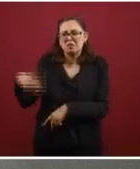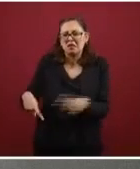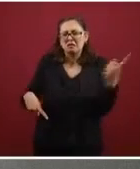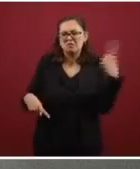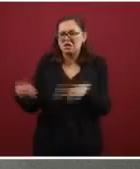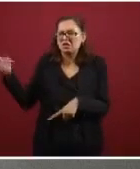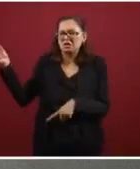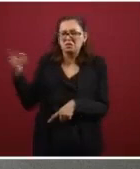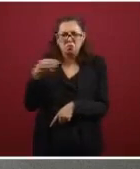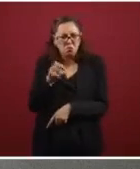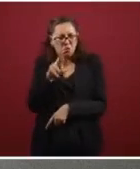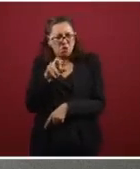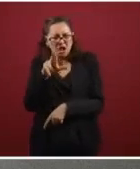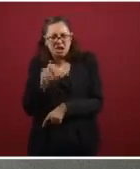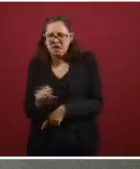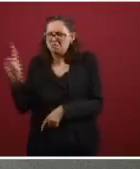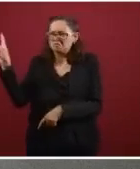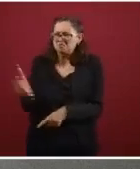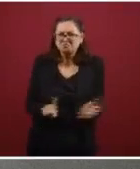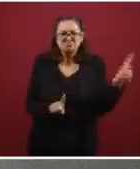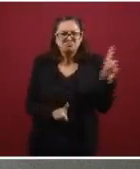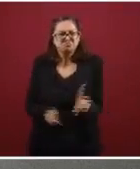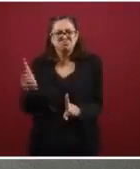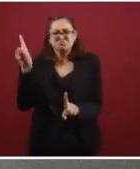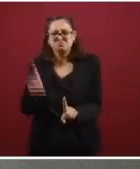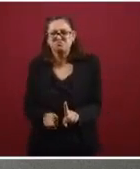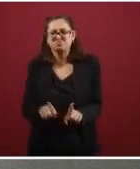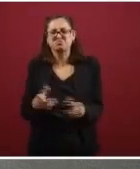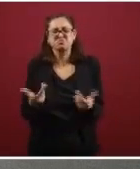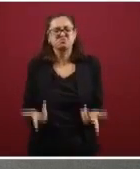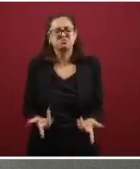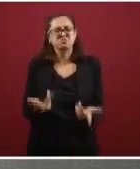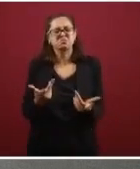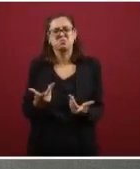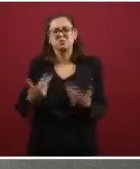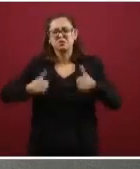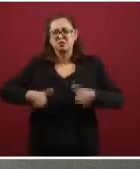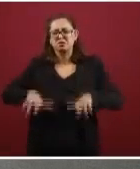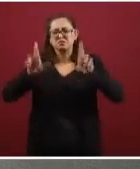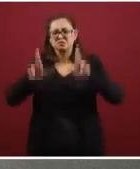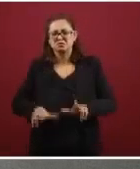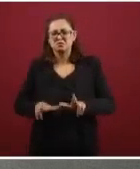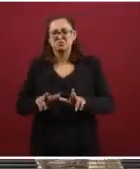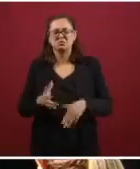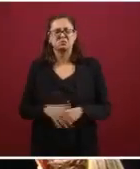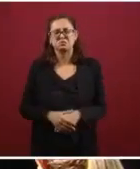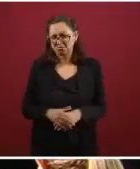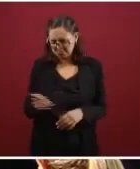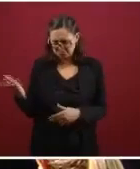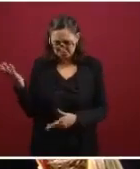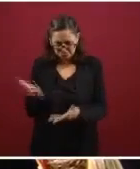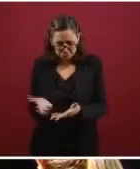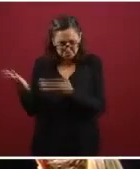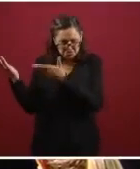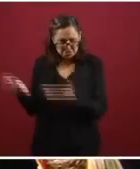sí, estatales de Morena, pongamos, de pues, movimientos de representantes la clave?